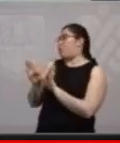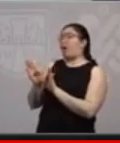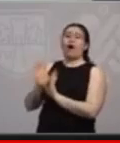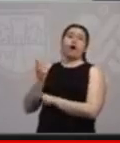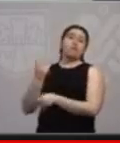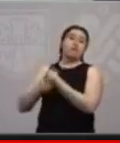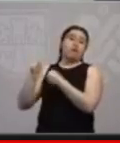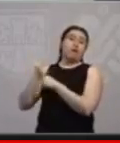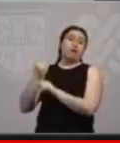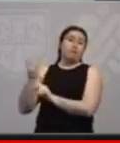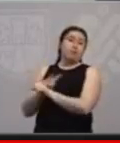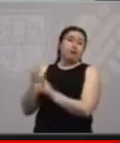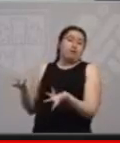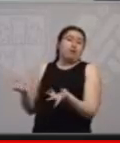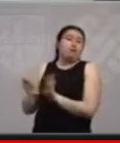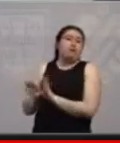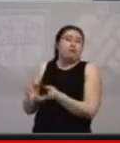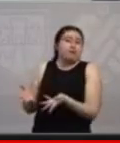prescripción, ¿cómo?